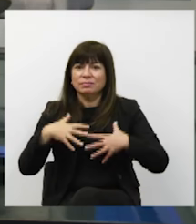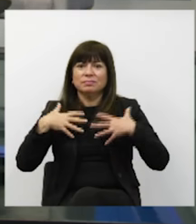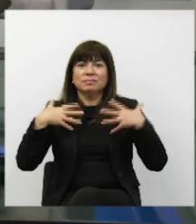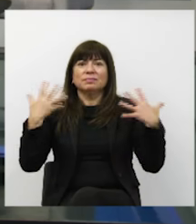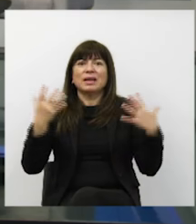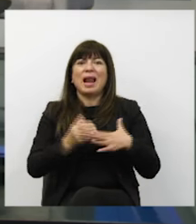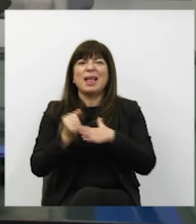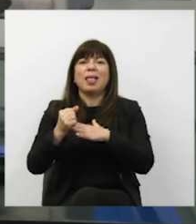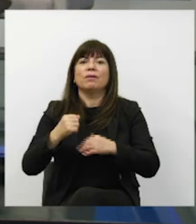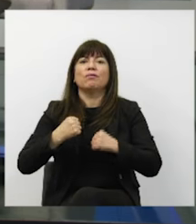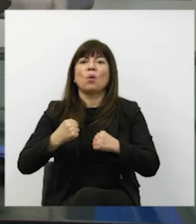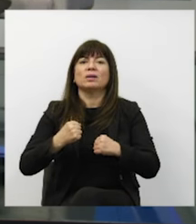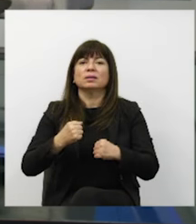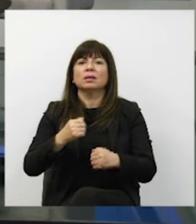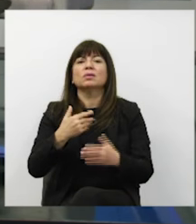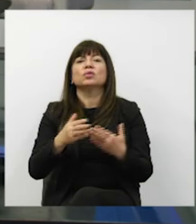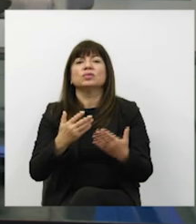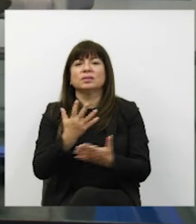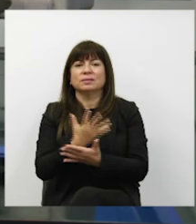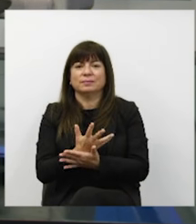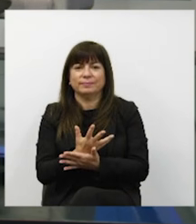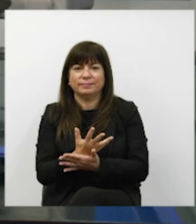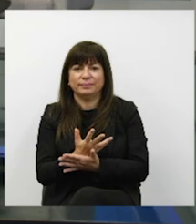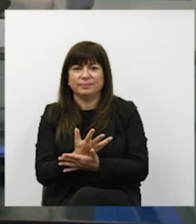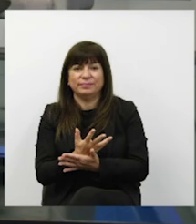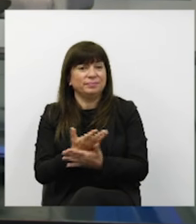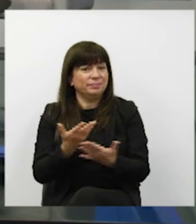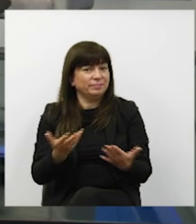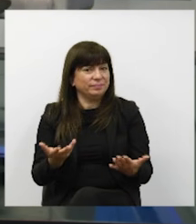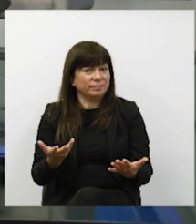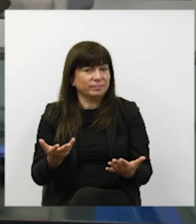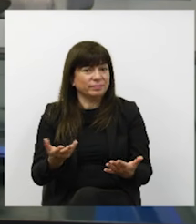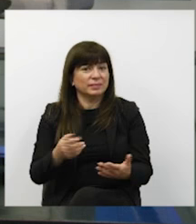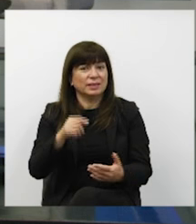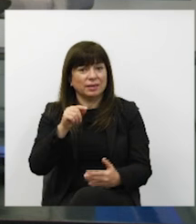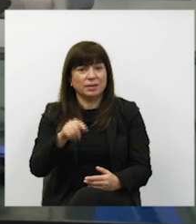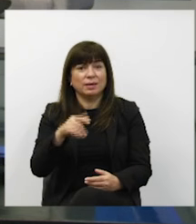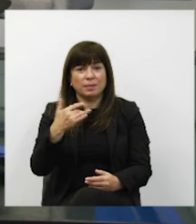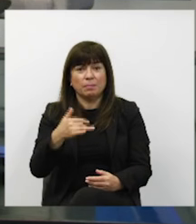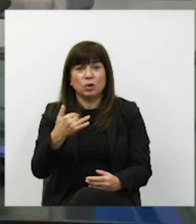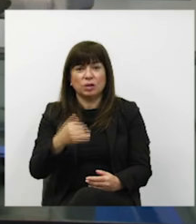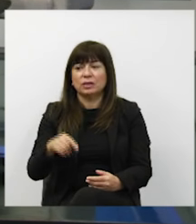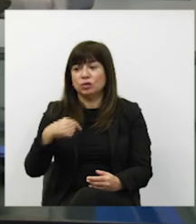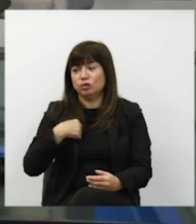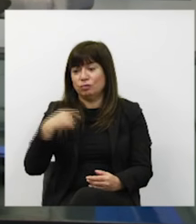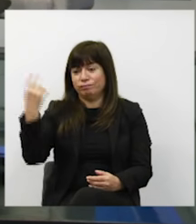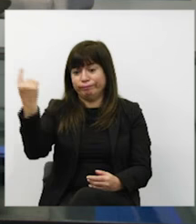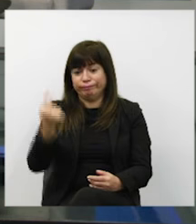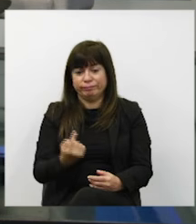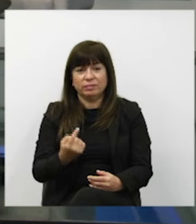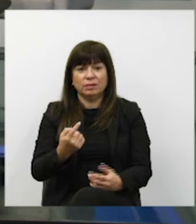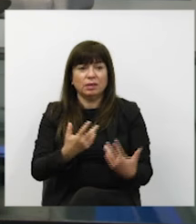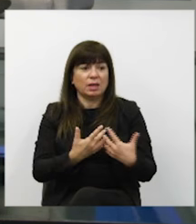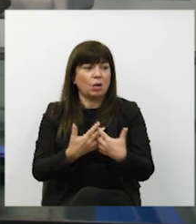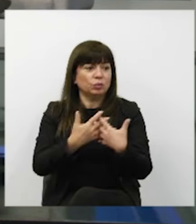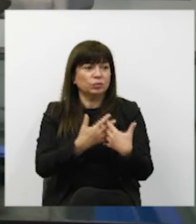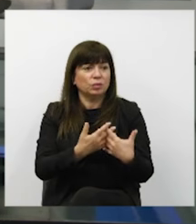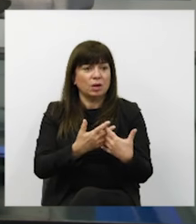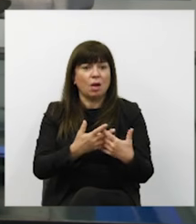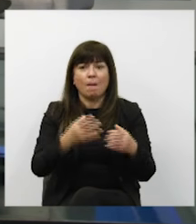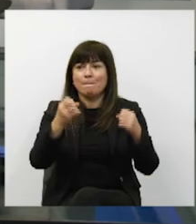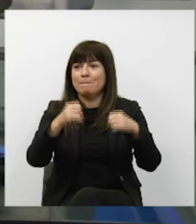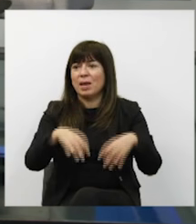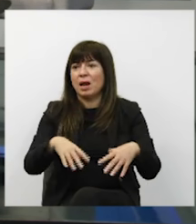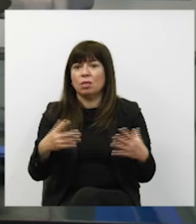¿Ah? ¿Dónde están esos líderes? Yo no los veo. Y ahora, como les digo, viviendo de California, a lo mejor me estoy perdiendo la mejor parte que hay. Esa gente